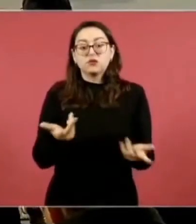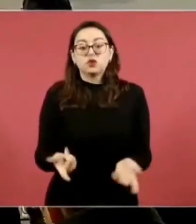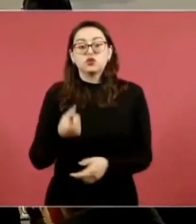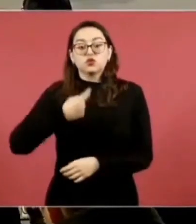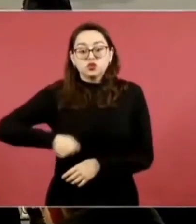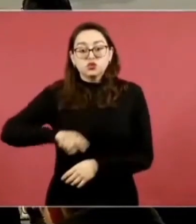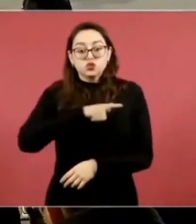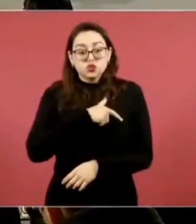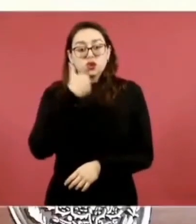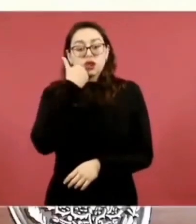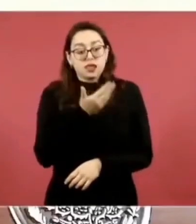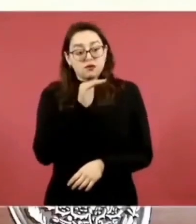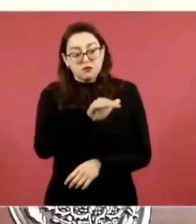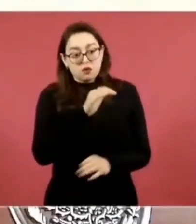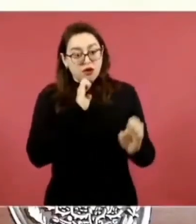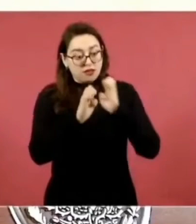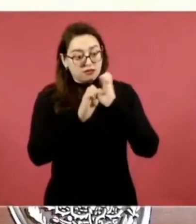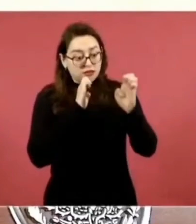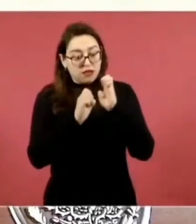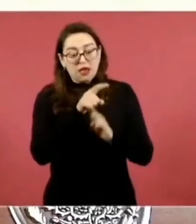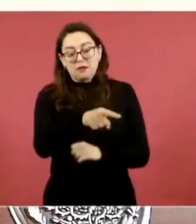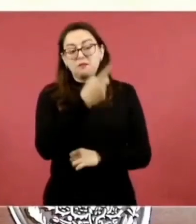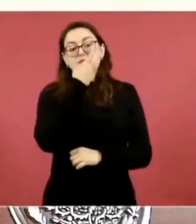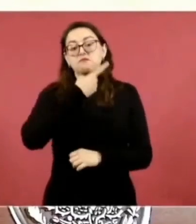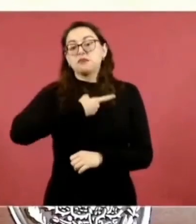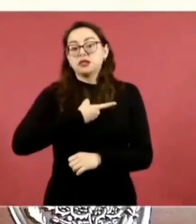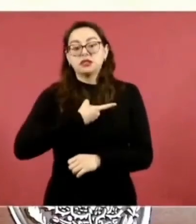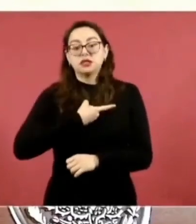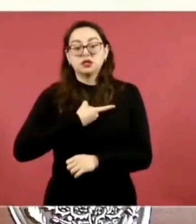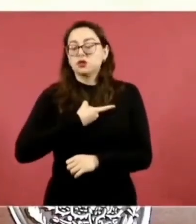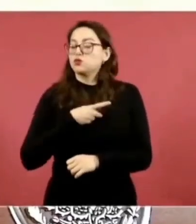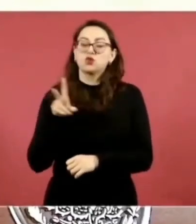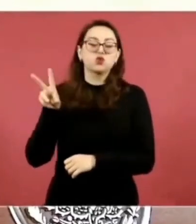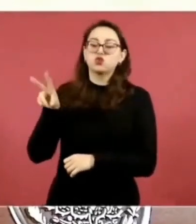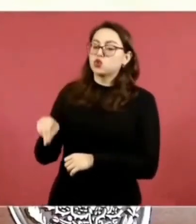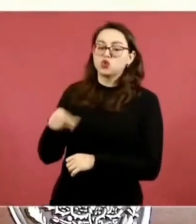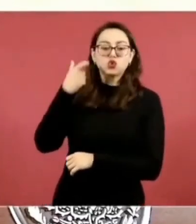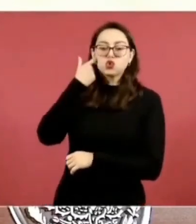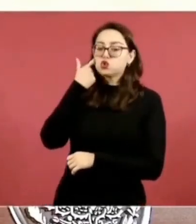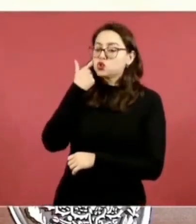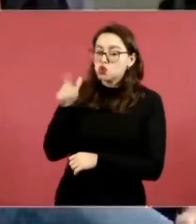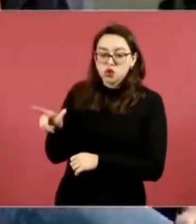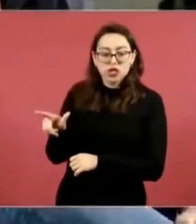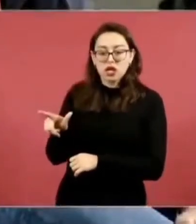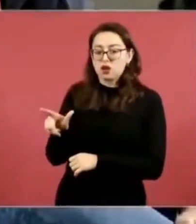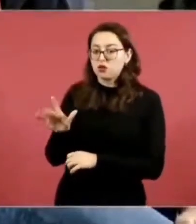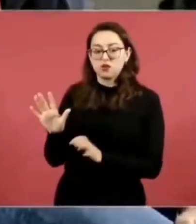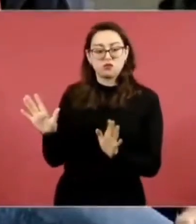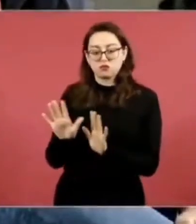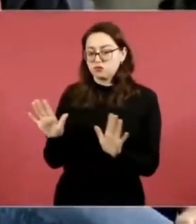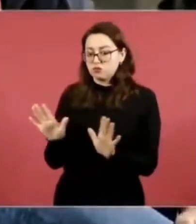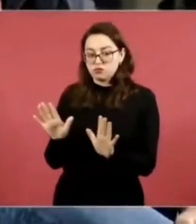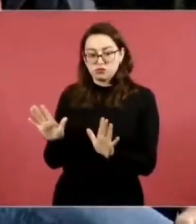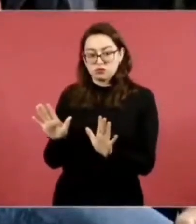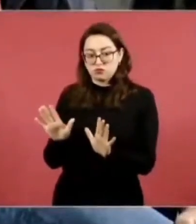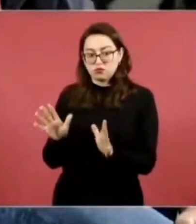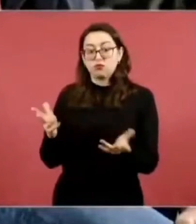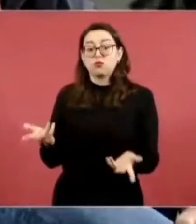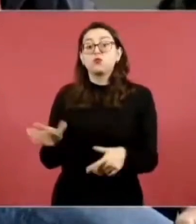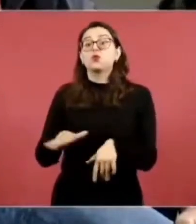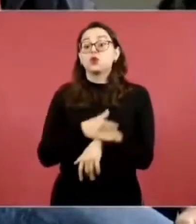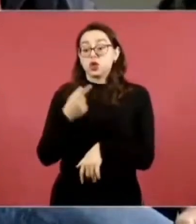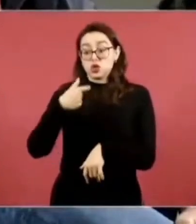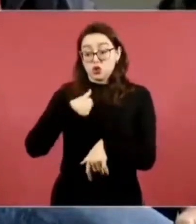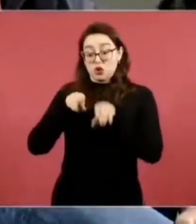quisimos entrevistar, lo que nos dijo fue: no quiero hacer declaraciones, cualquier declaración va a ser